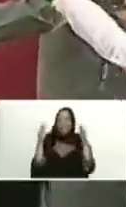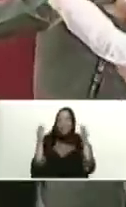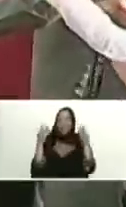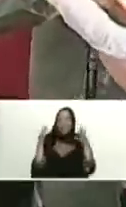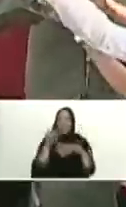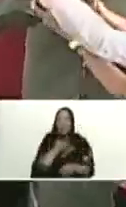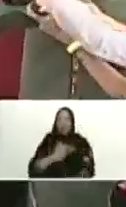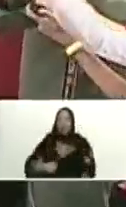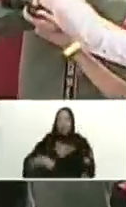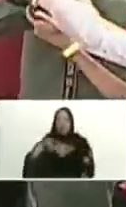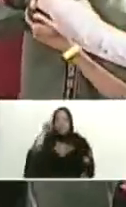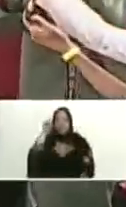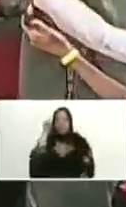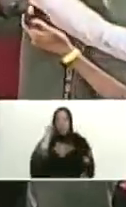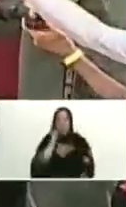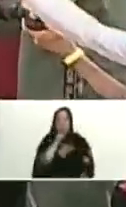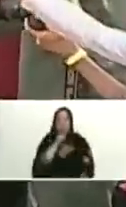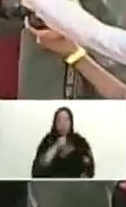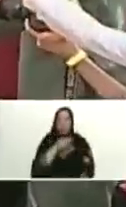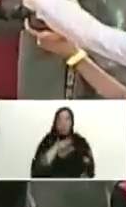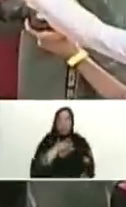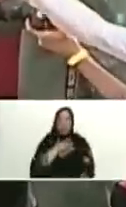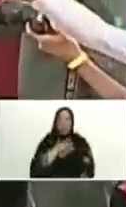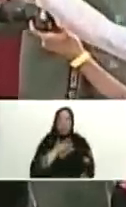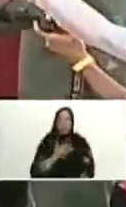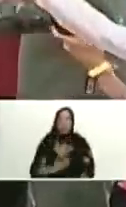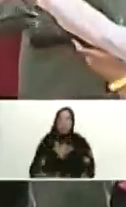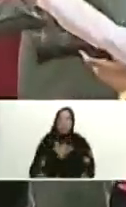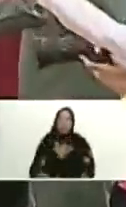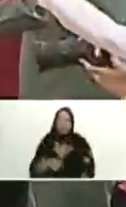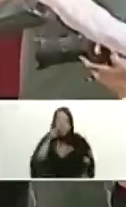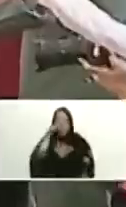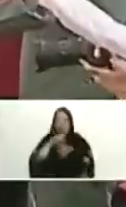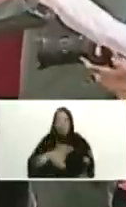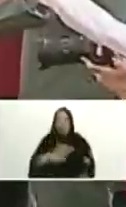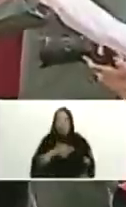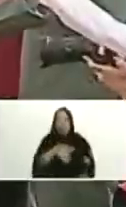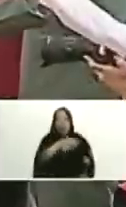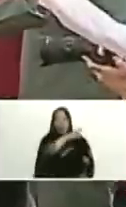de la Milicia Nacional Bolivariana. General del Pueblo.